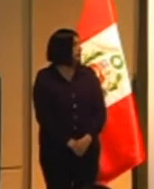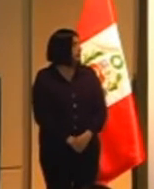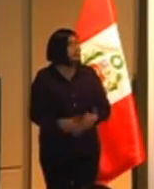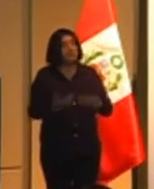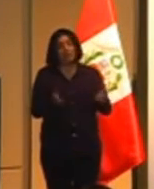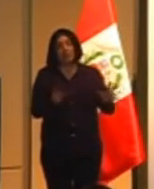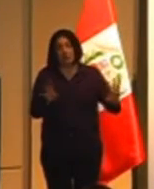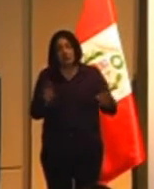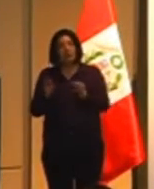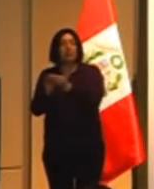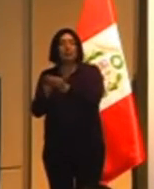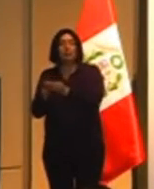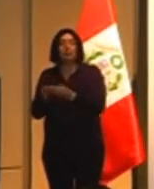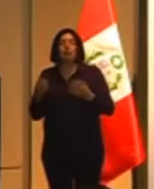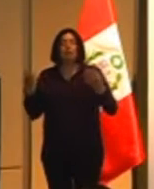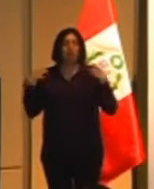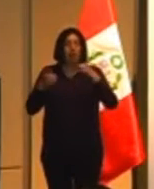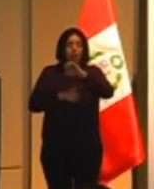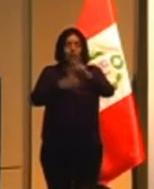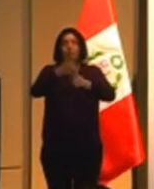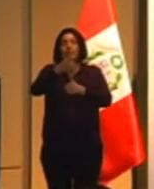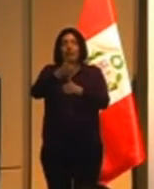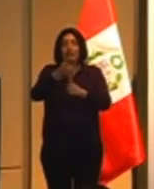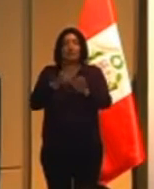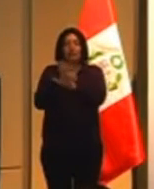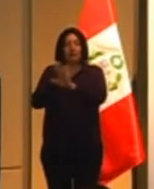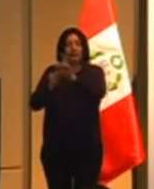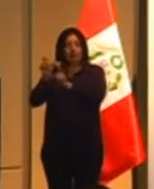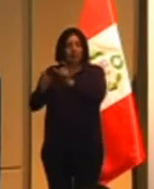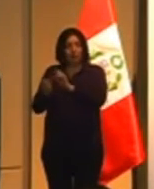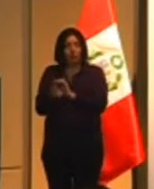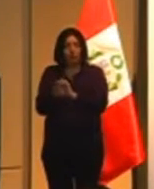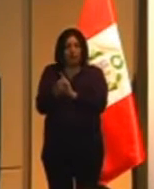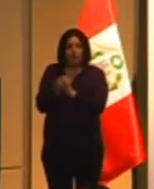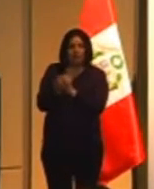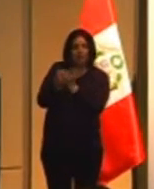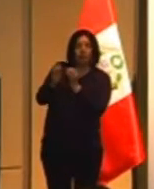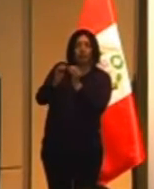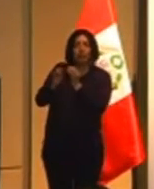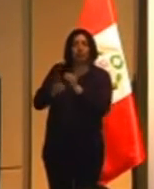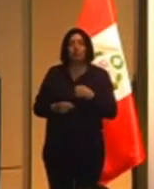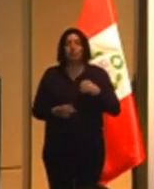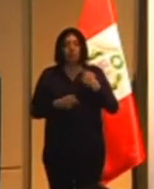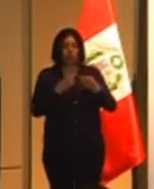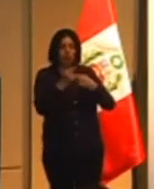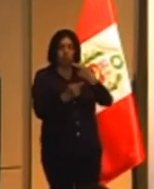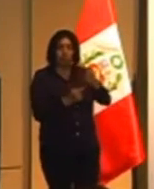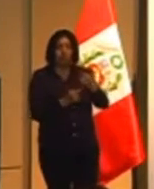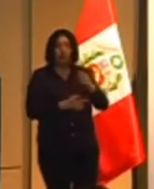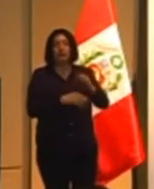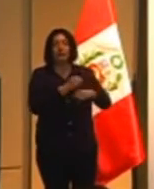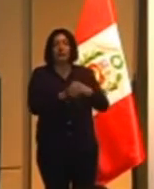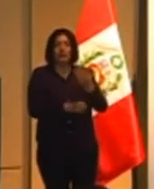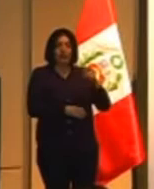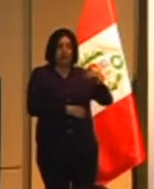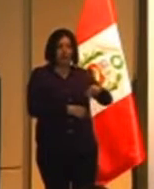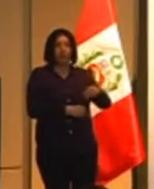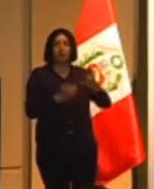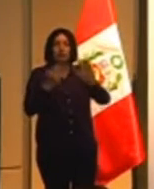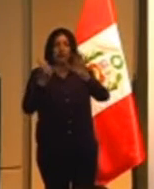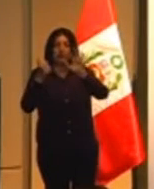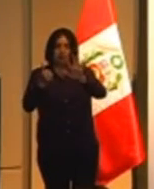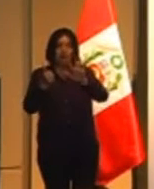Esto viene complementado con la sugerencia de Defensa Civil, que estamos en un proceso de renovación, pero solamente quiero comentarles que durante el año hemos tenido